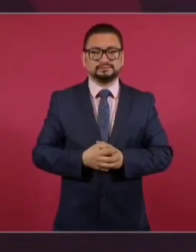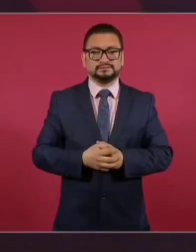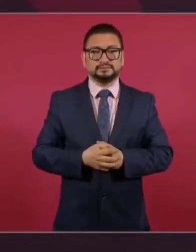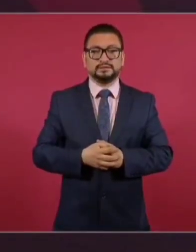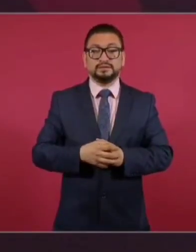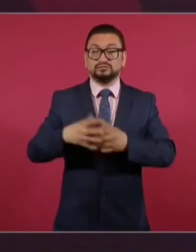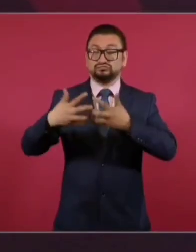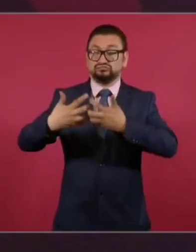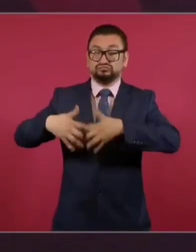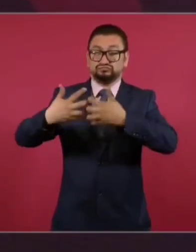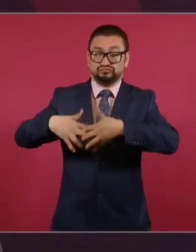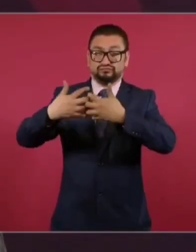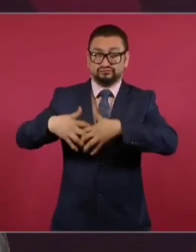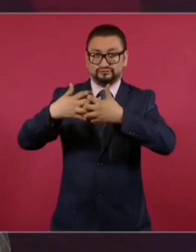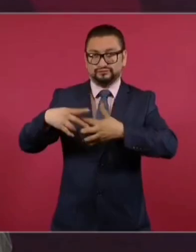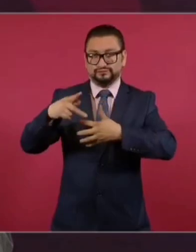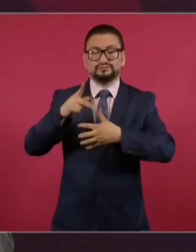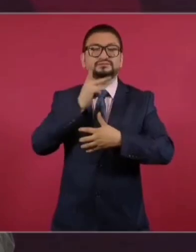la producción de crudo,